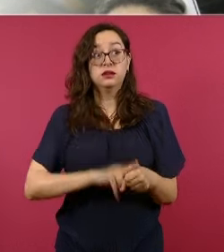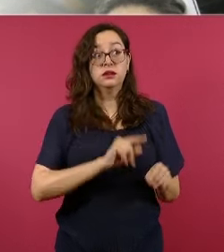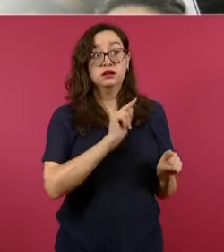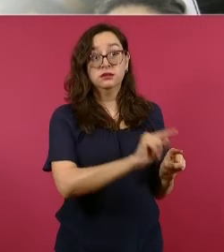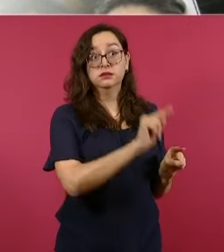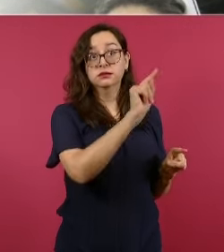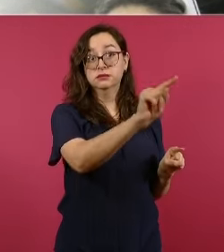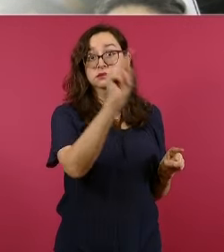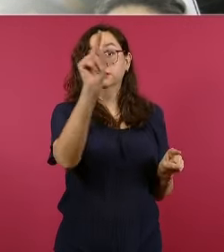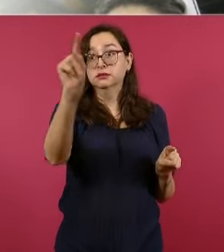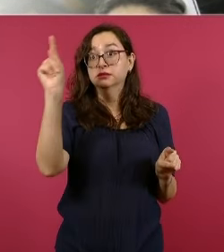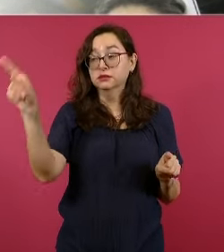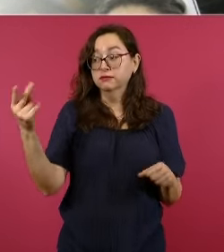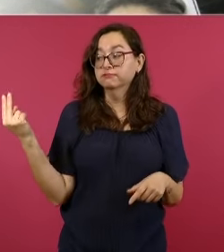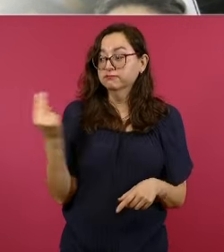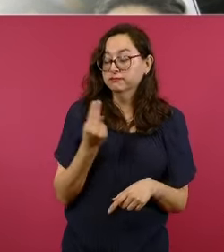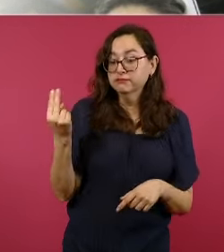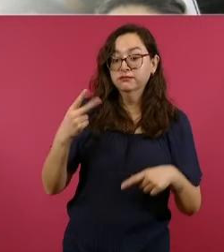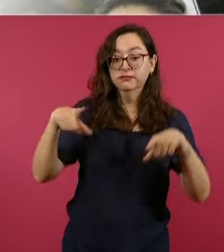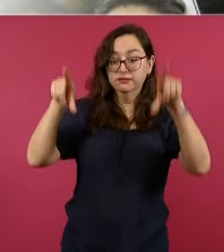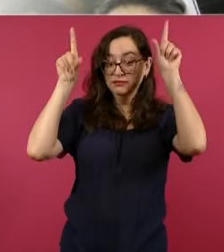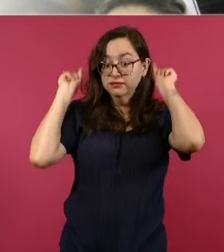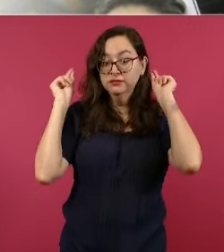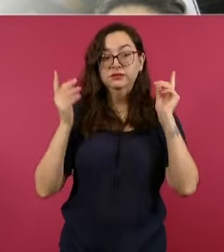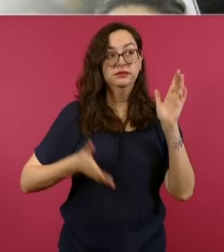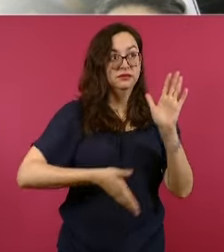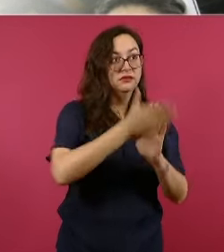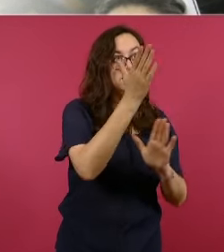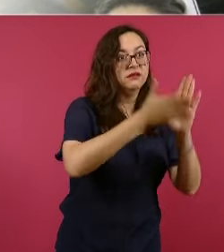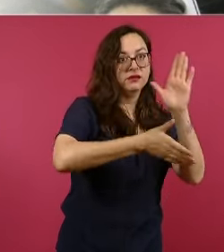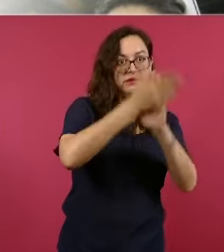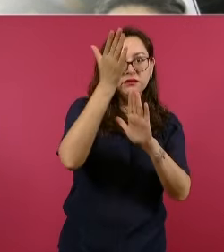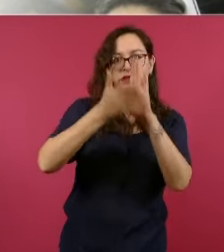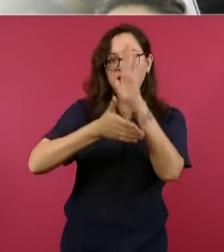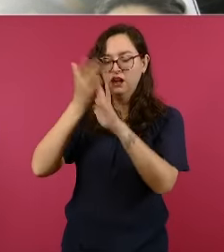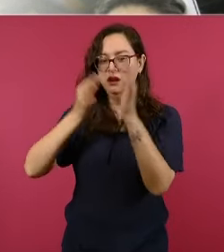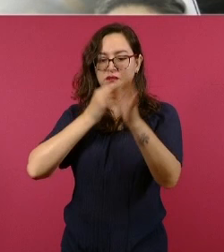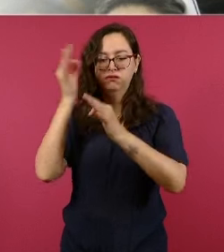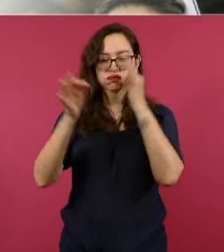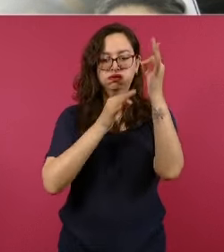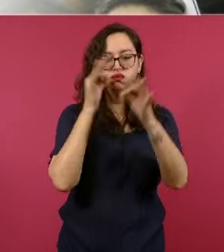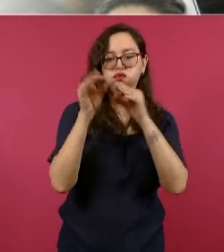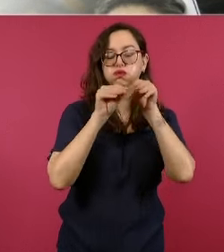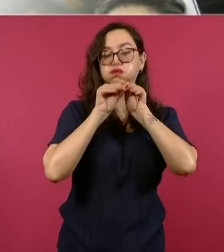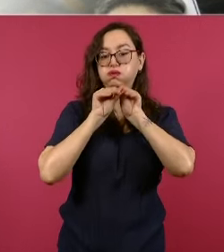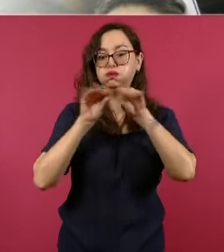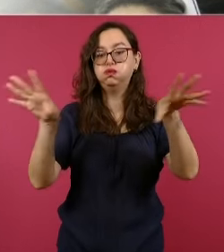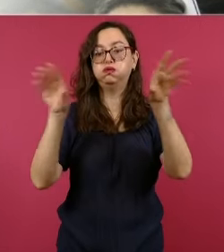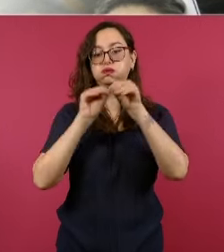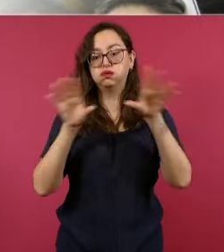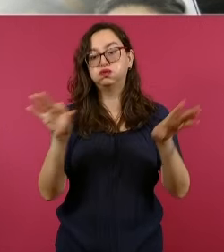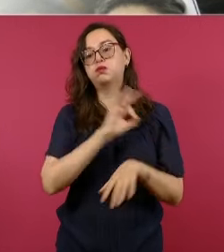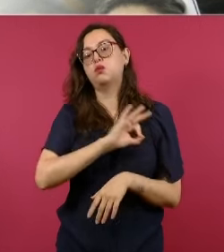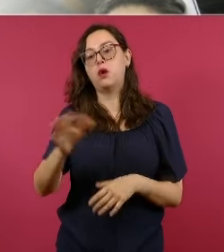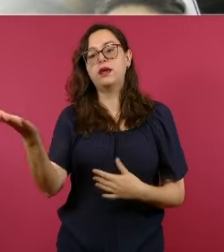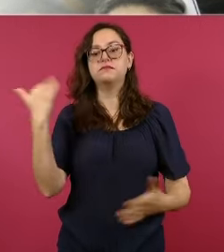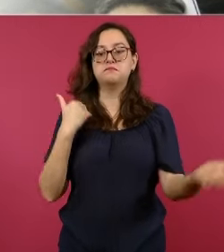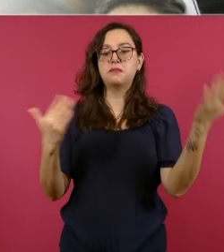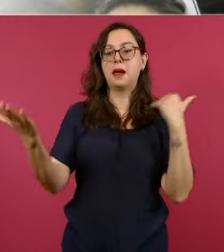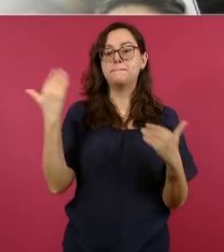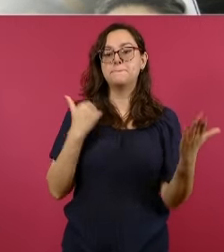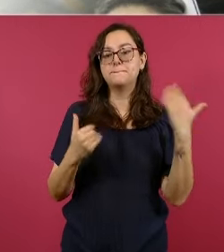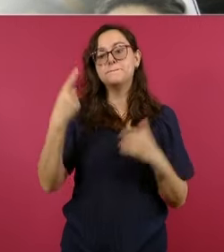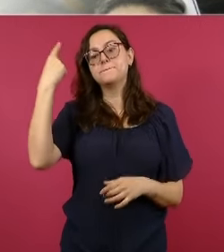Porque nos hacen falta todavía registros eh creemos que quedando una buena difusión podemos contar con las enfermeras y enfermeros